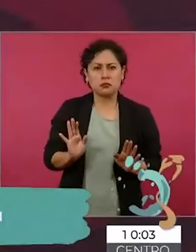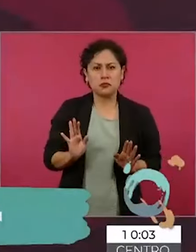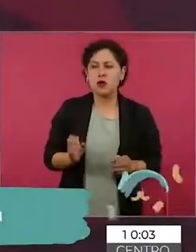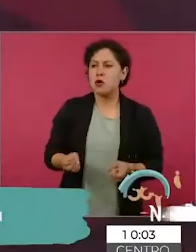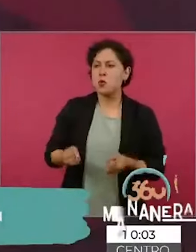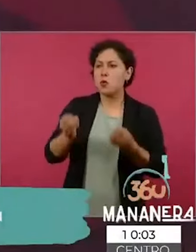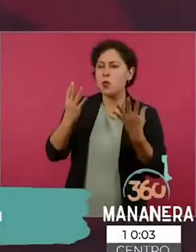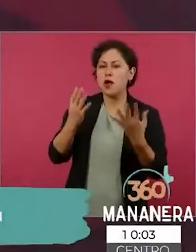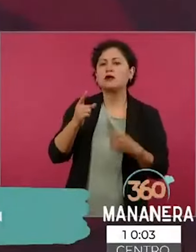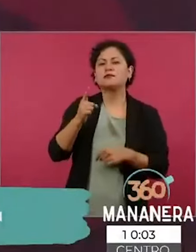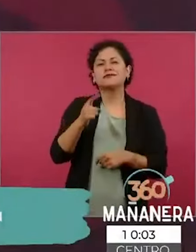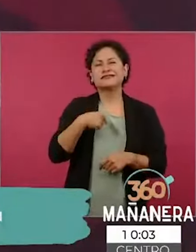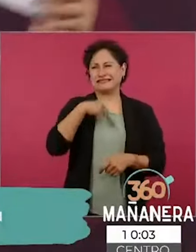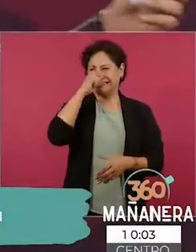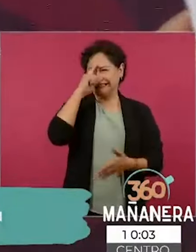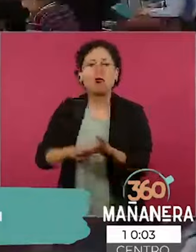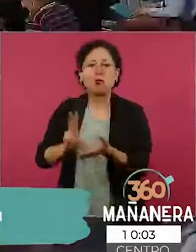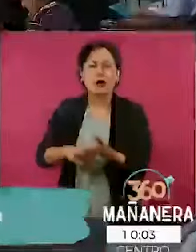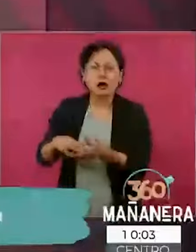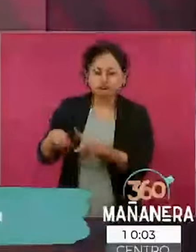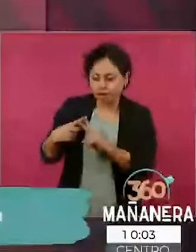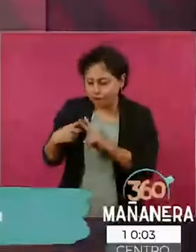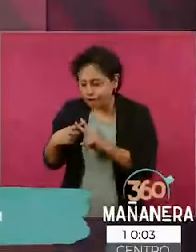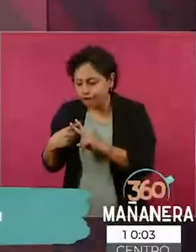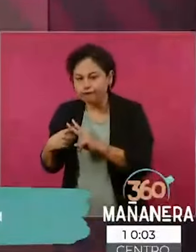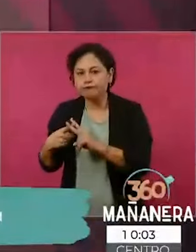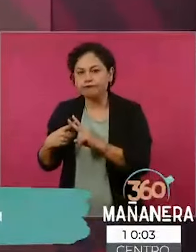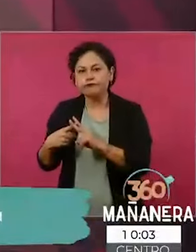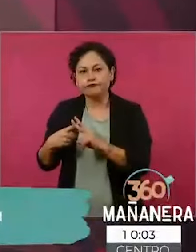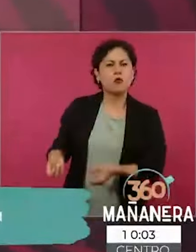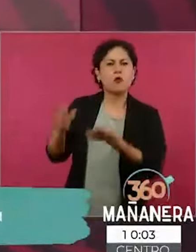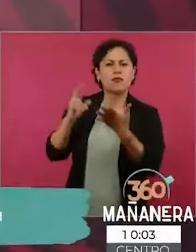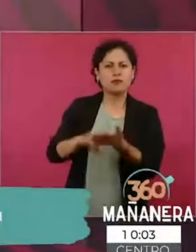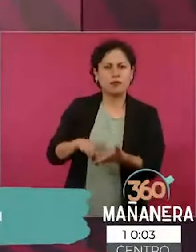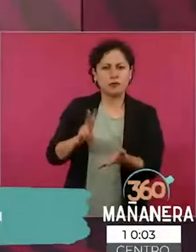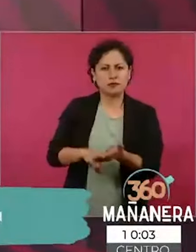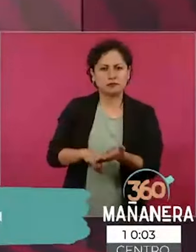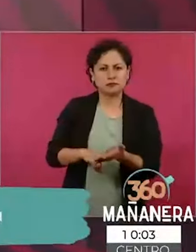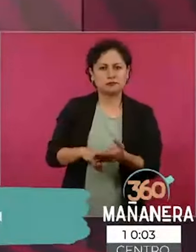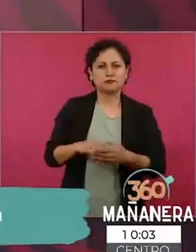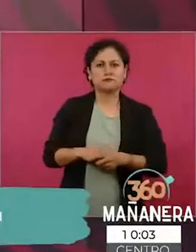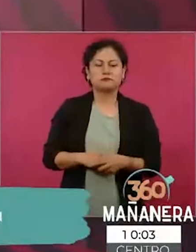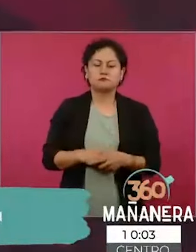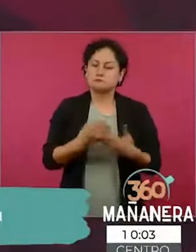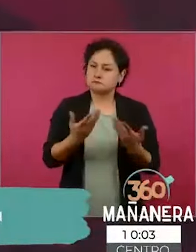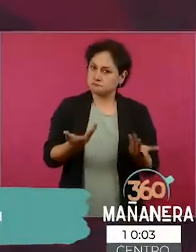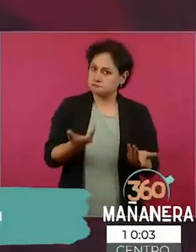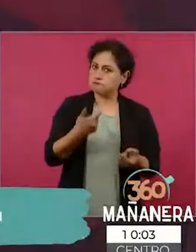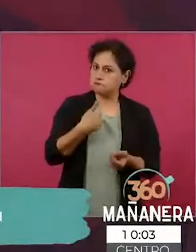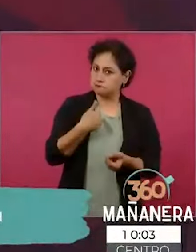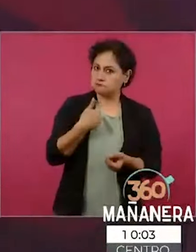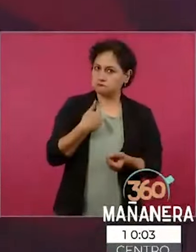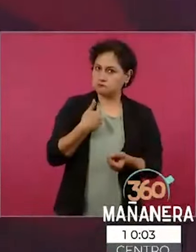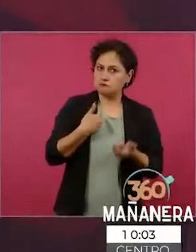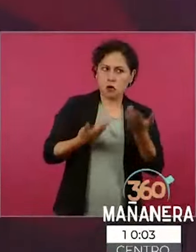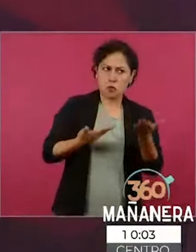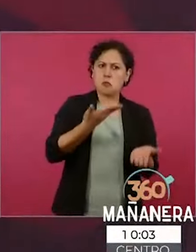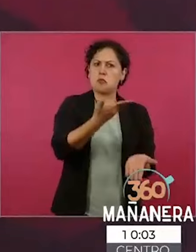millones se hizo un avalúo incluso les envié una carta ofreciéndoles